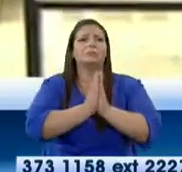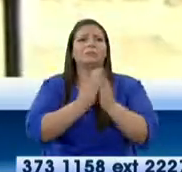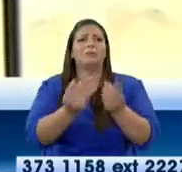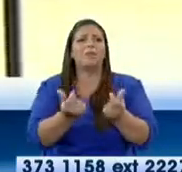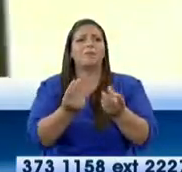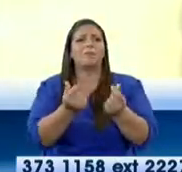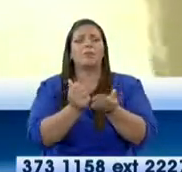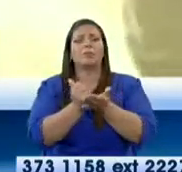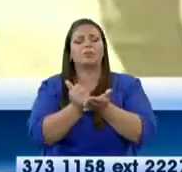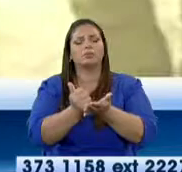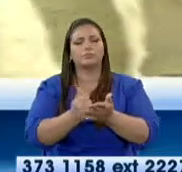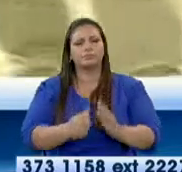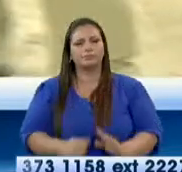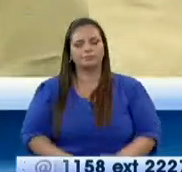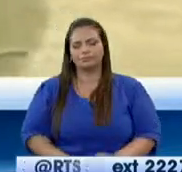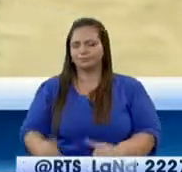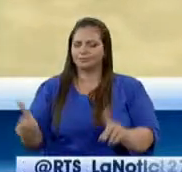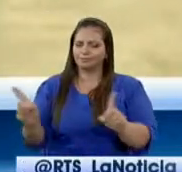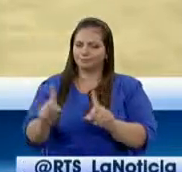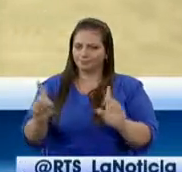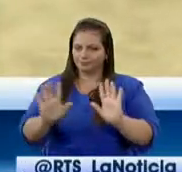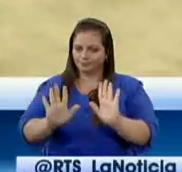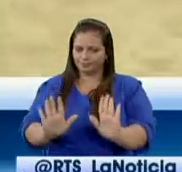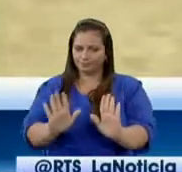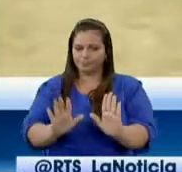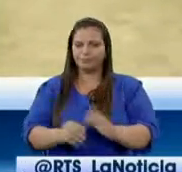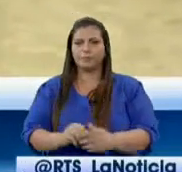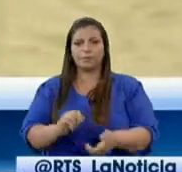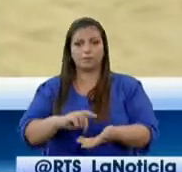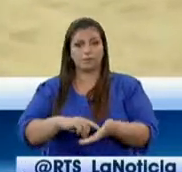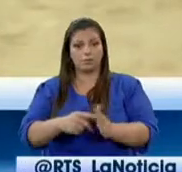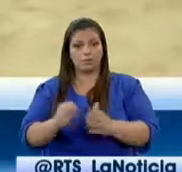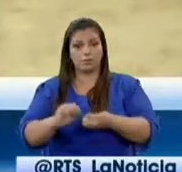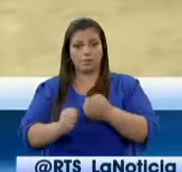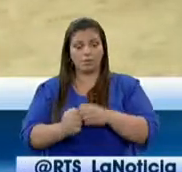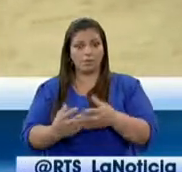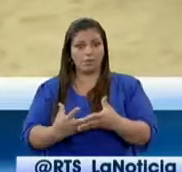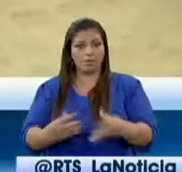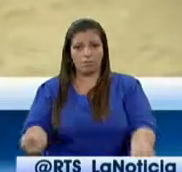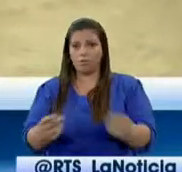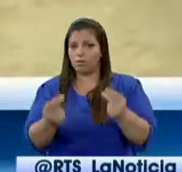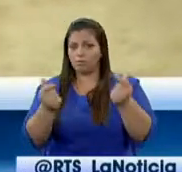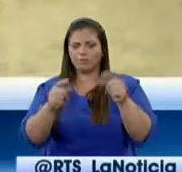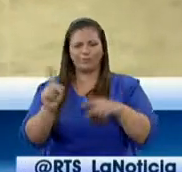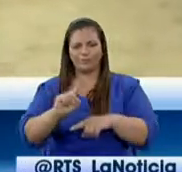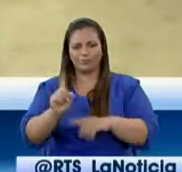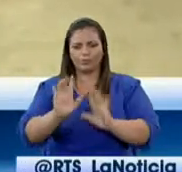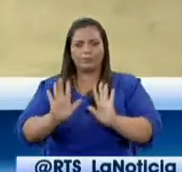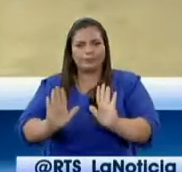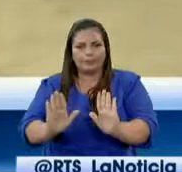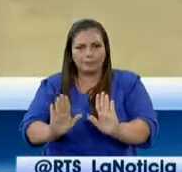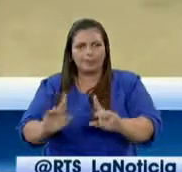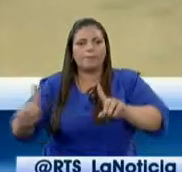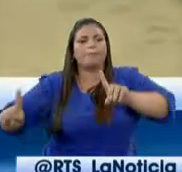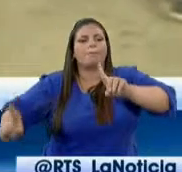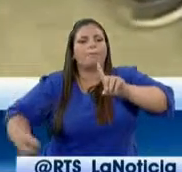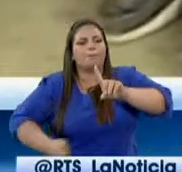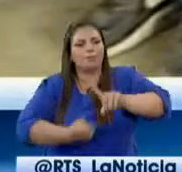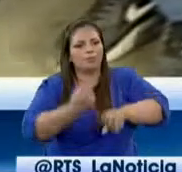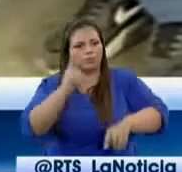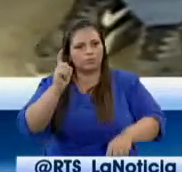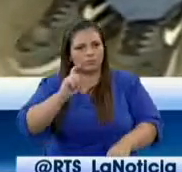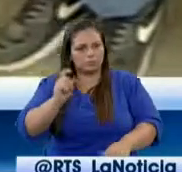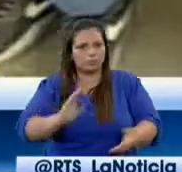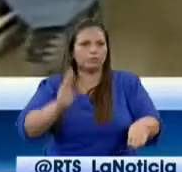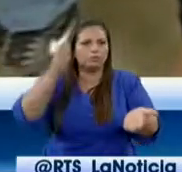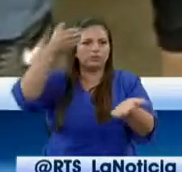ese no es la respuesta, no es la solución. Cuando va a un centro de salud tiene que separar una cita para que el médico